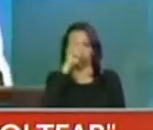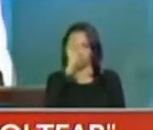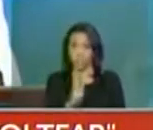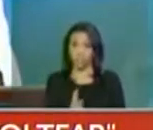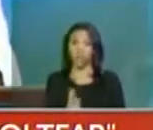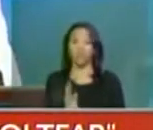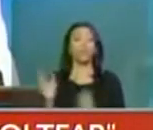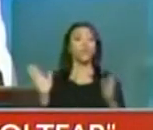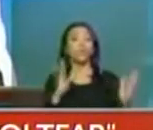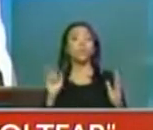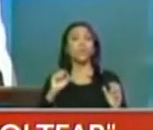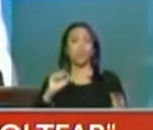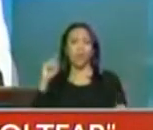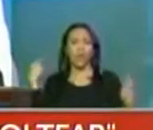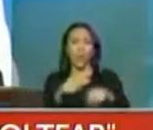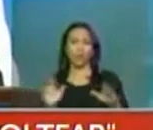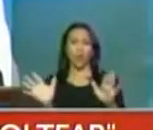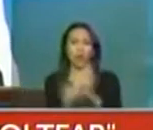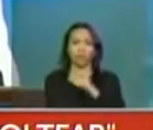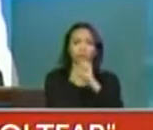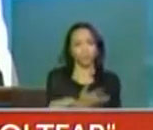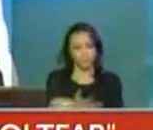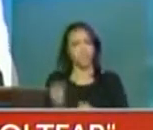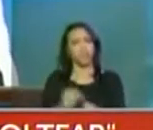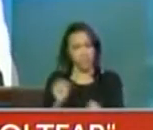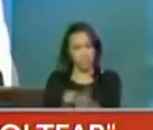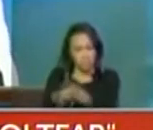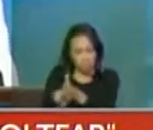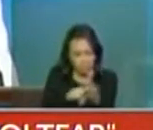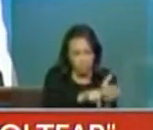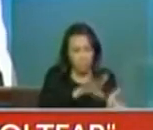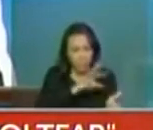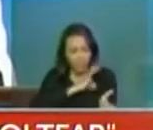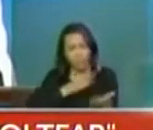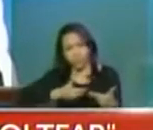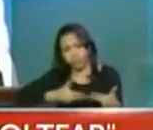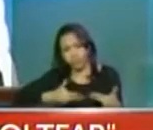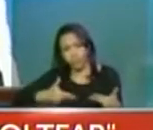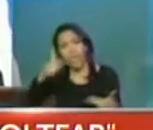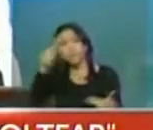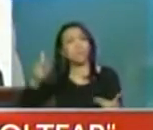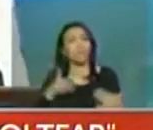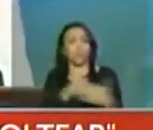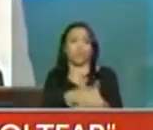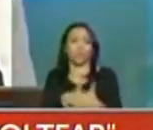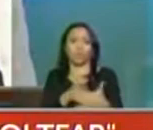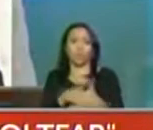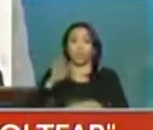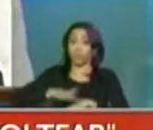historia, un momento en el que combatir la corrupción tiene que ser